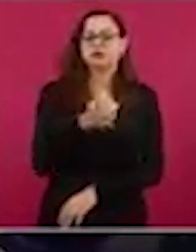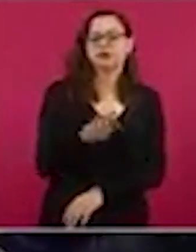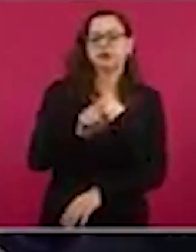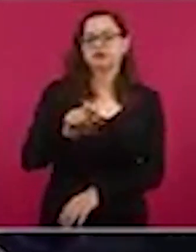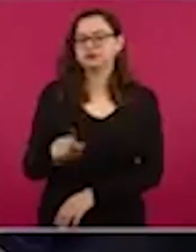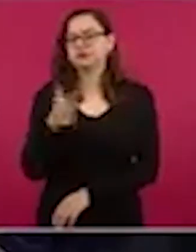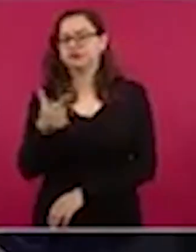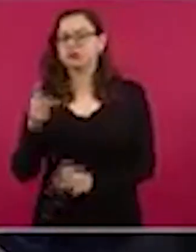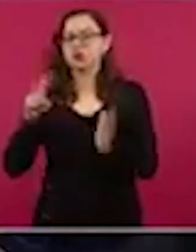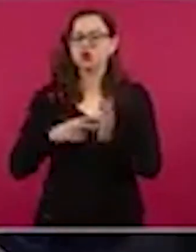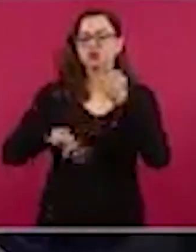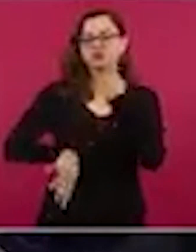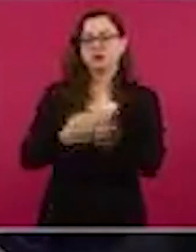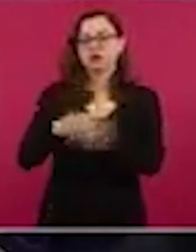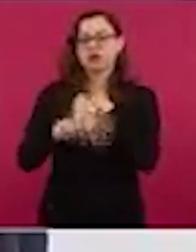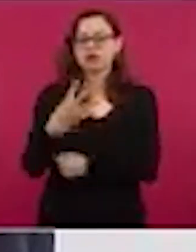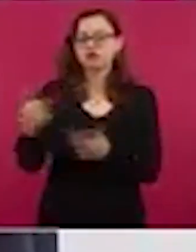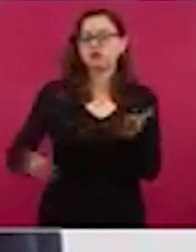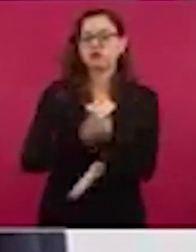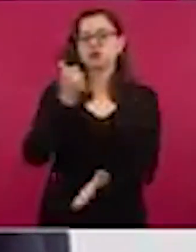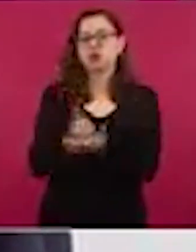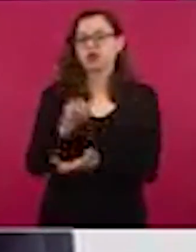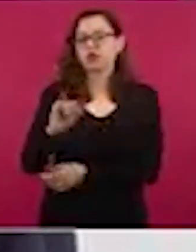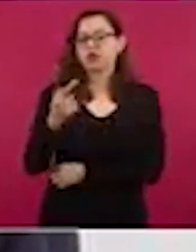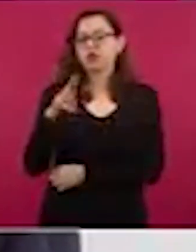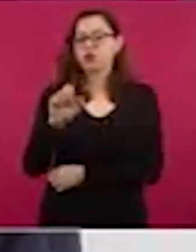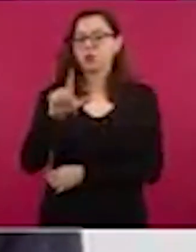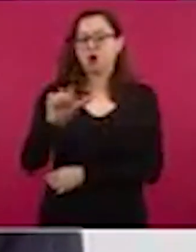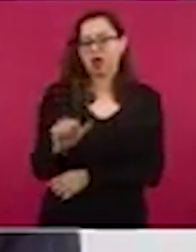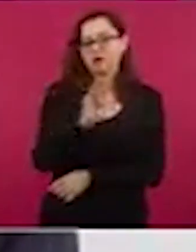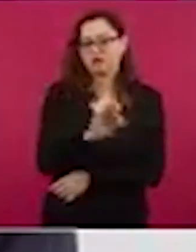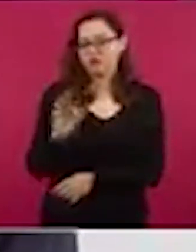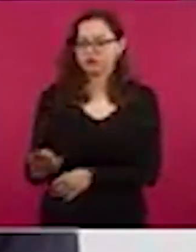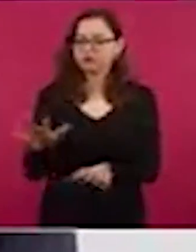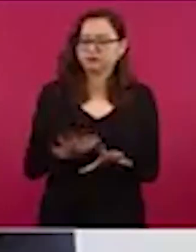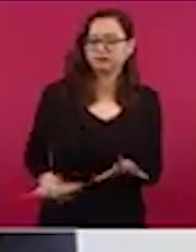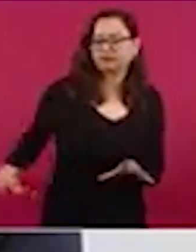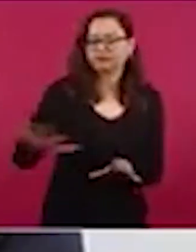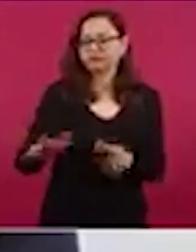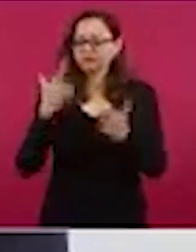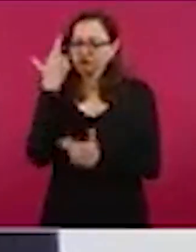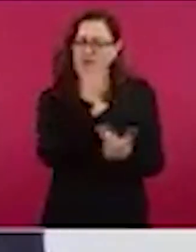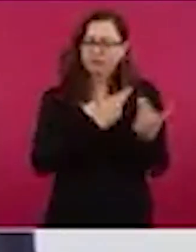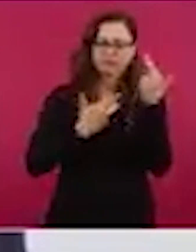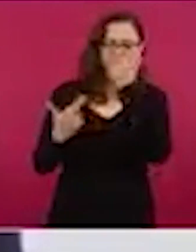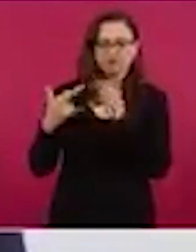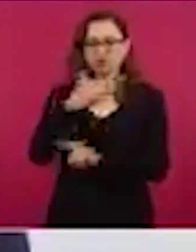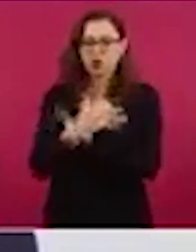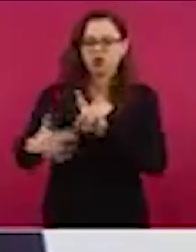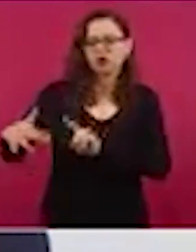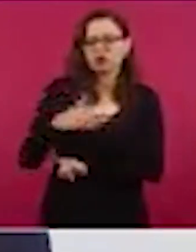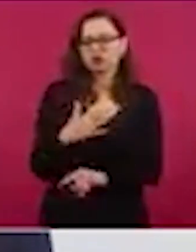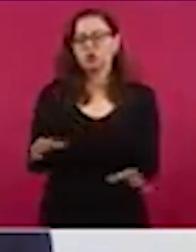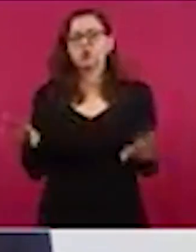acceso sin restricciones a toda su vida digital. Así lo indicó el diario. Encinas fue presuntamente espiado mientras